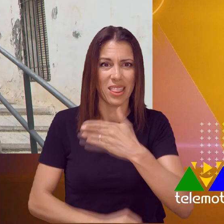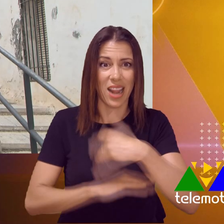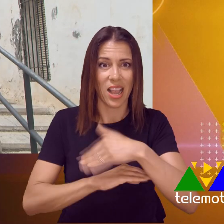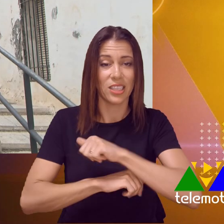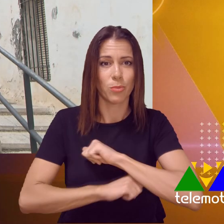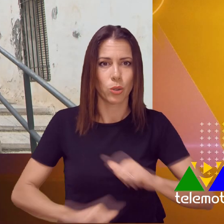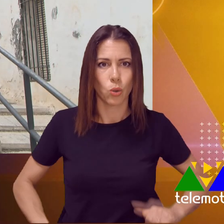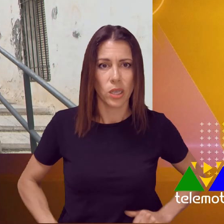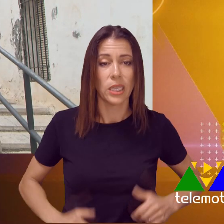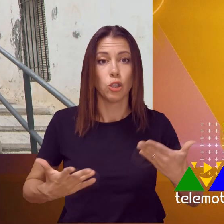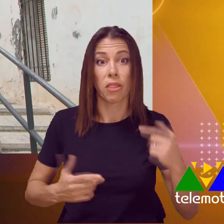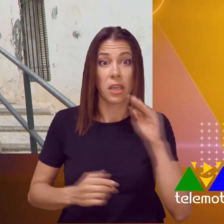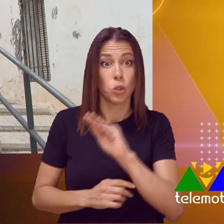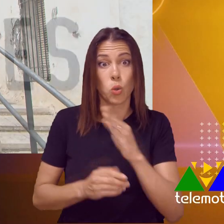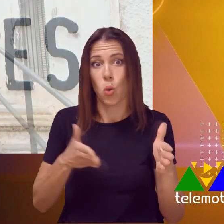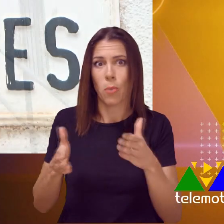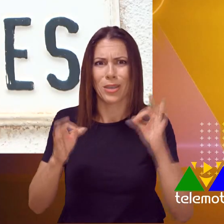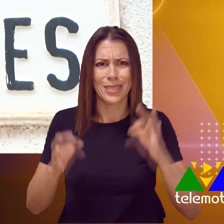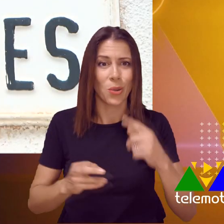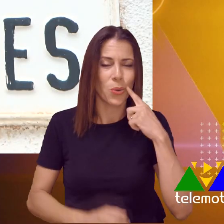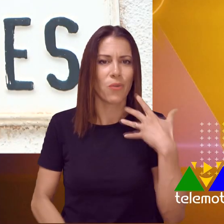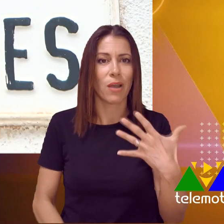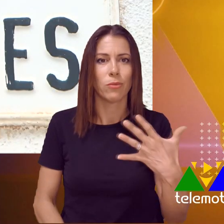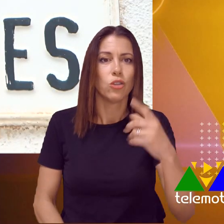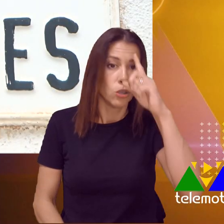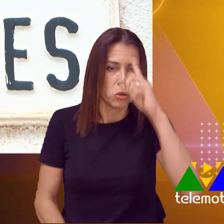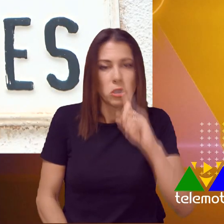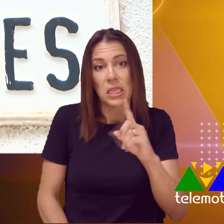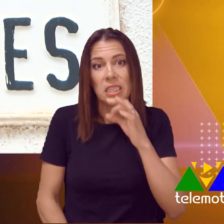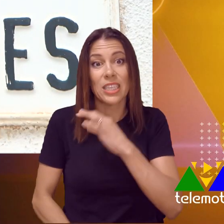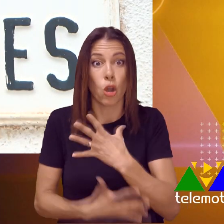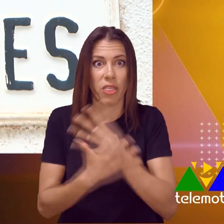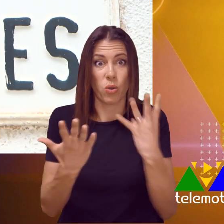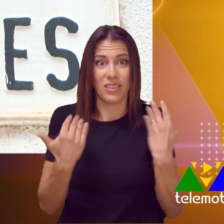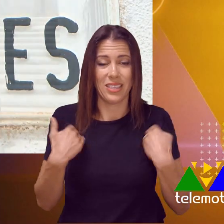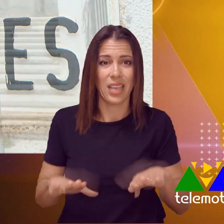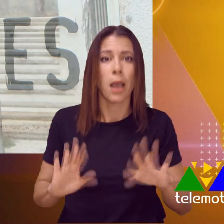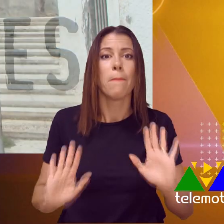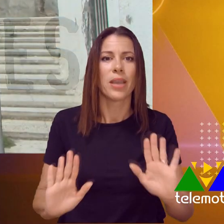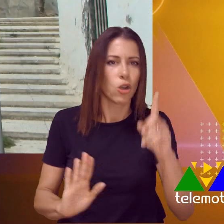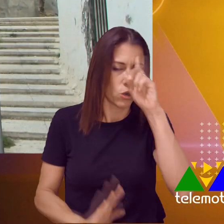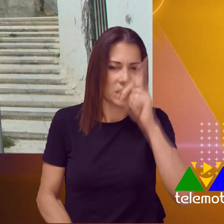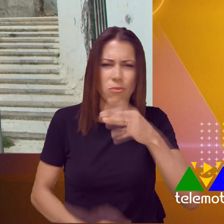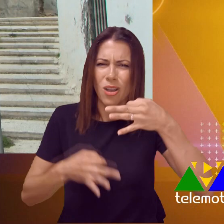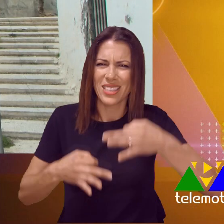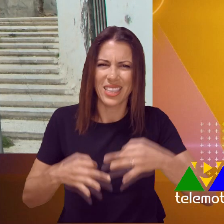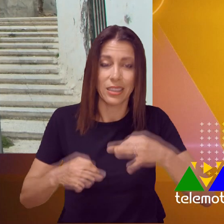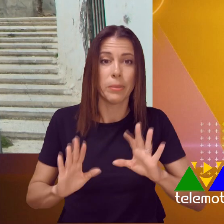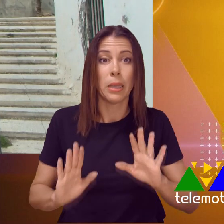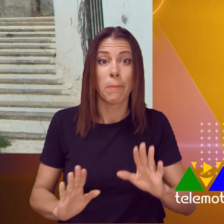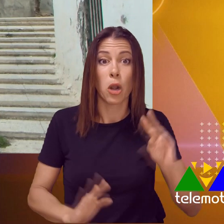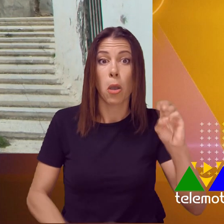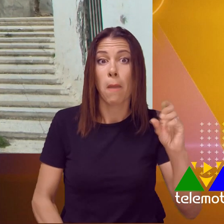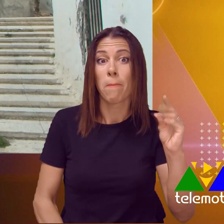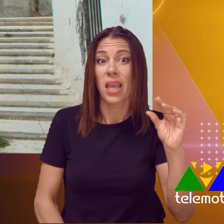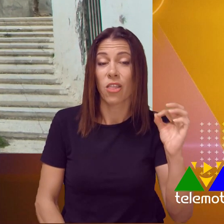que por lo que se ve en su época debió ser muy famoso. No sabemos que fue en el siglo XIX, pero no sabemos exactamente si Pedro Antonio